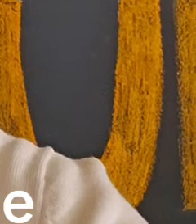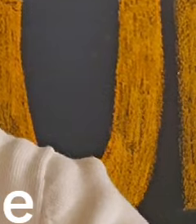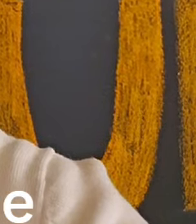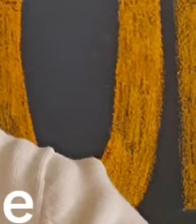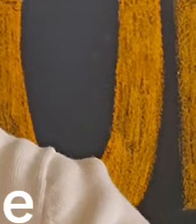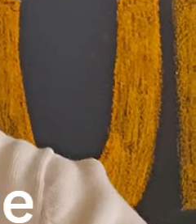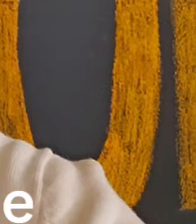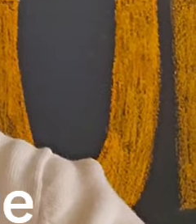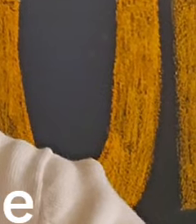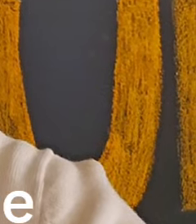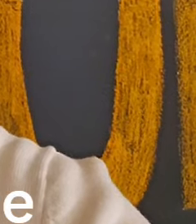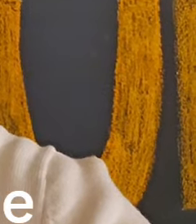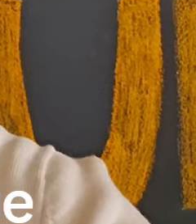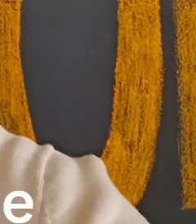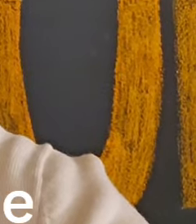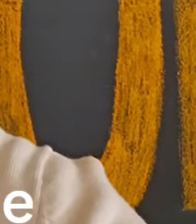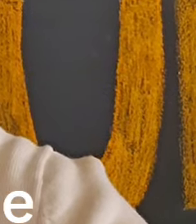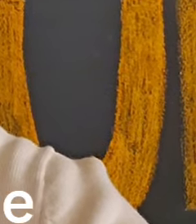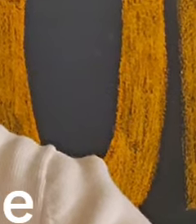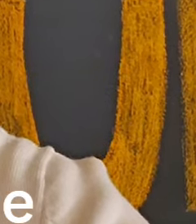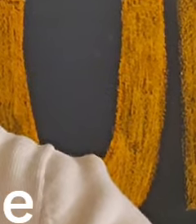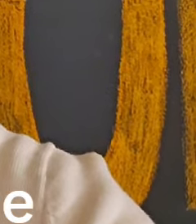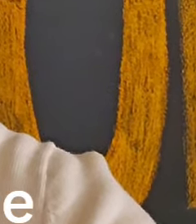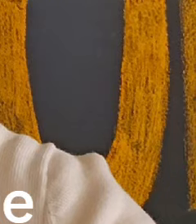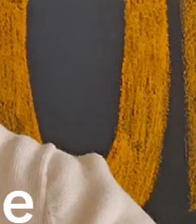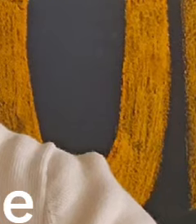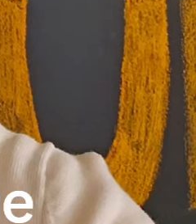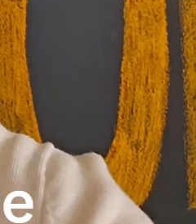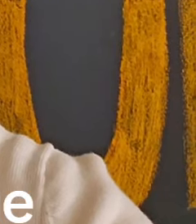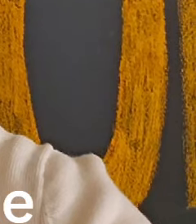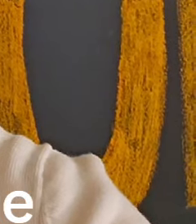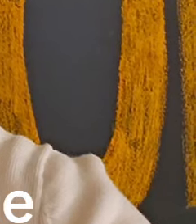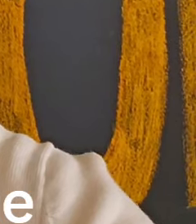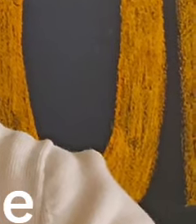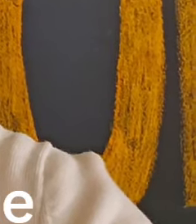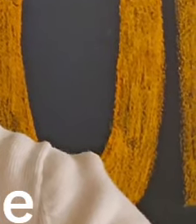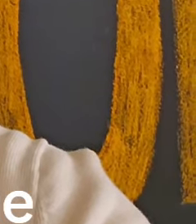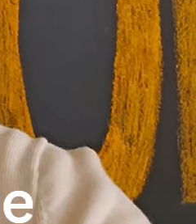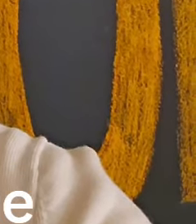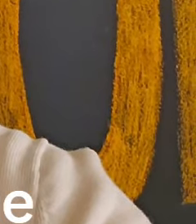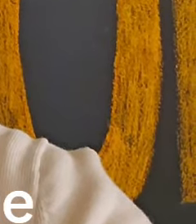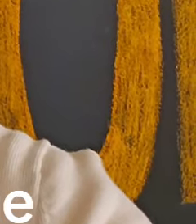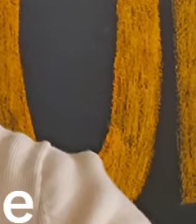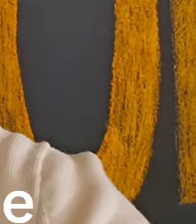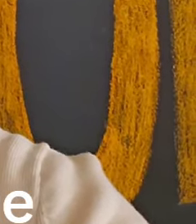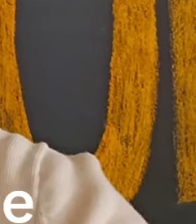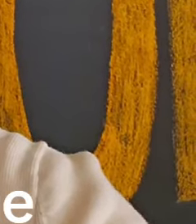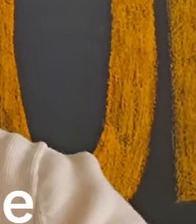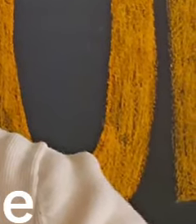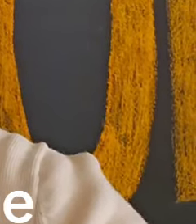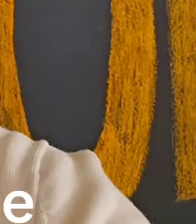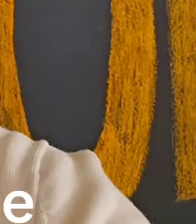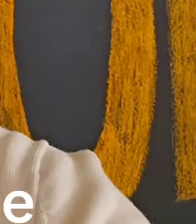supuestamente habla con narcotraficantes y pacta alguna entrega. Señala López Obrador que no hay nada de eso, son puras calumnias